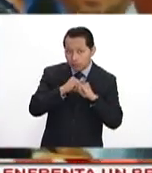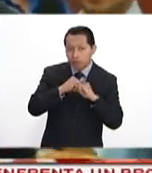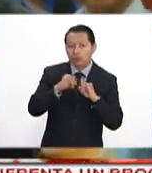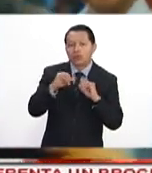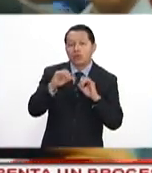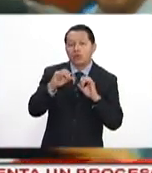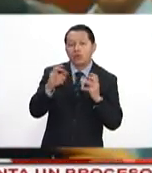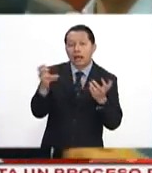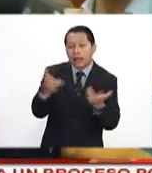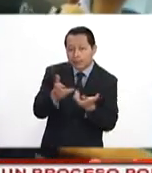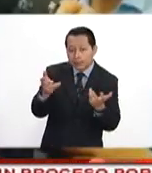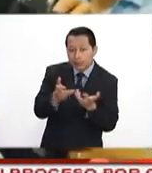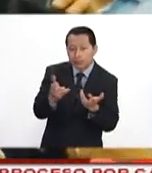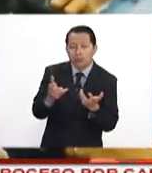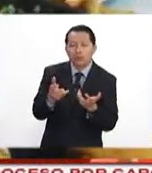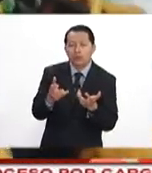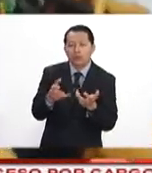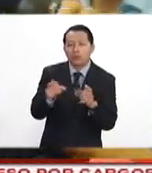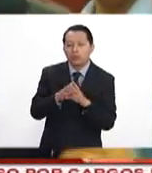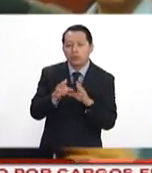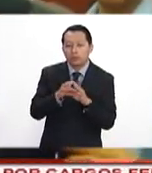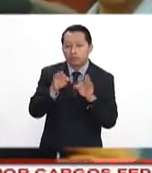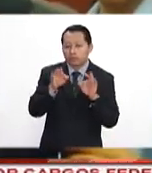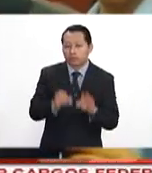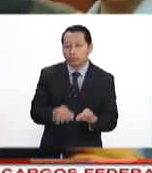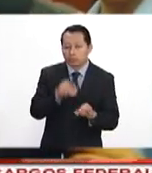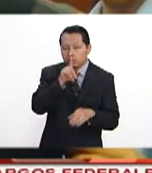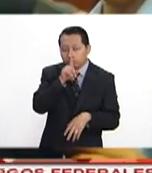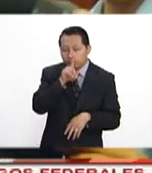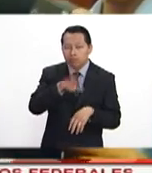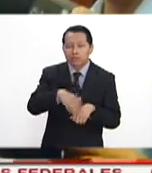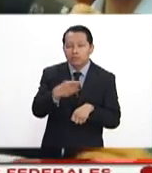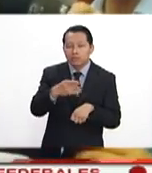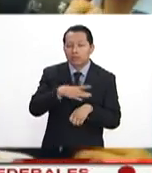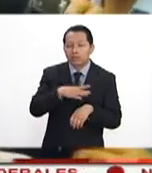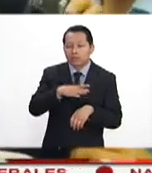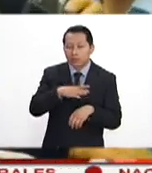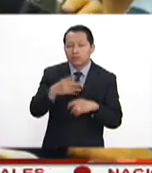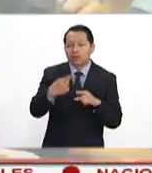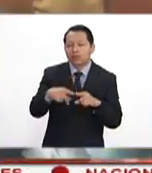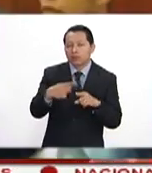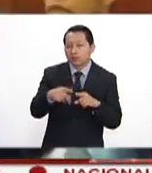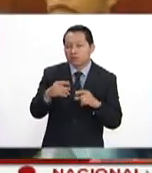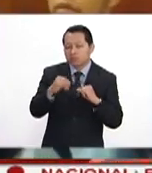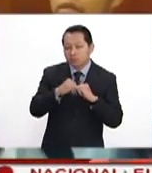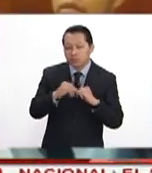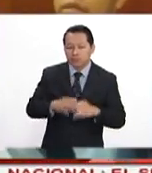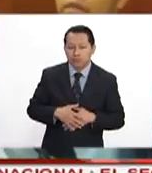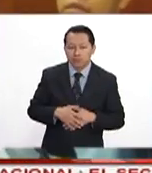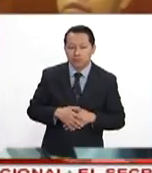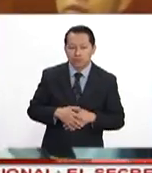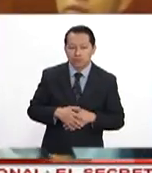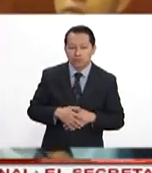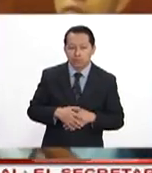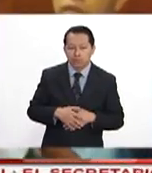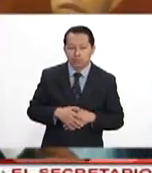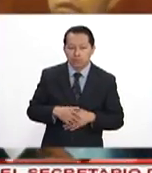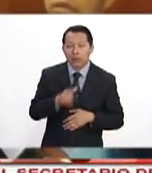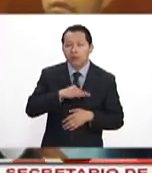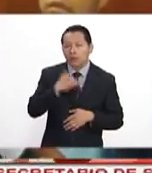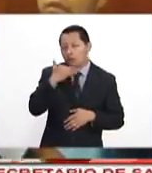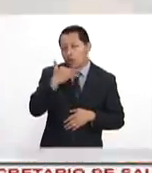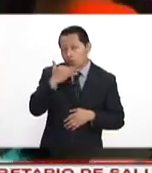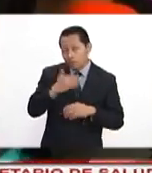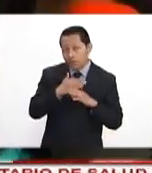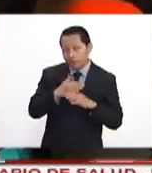una acción original, puesto que hay instituciones quienes tienen funciones y atribuciones para combatir la